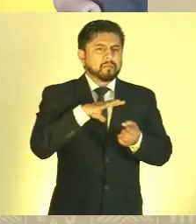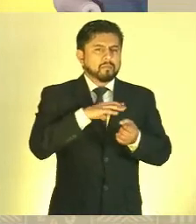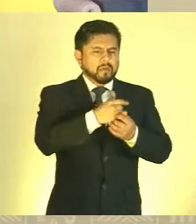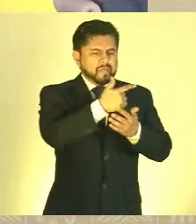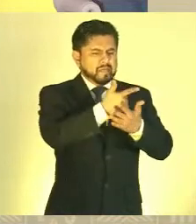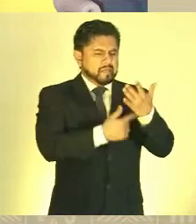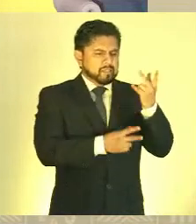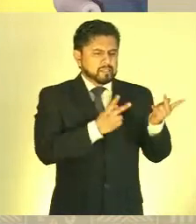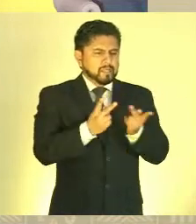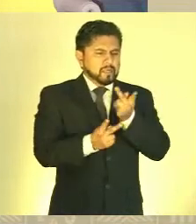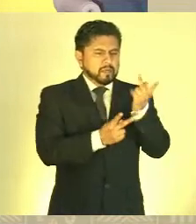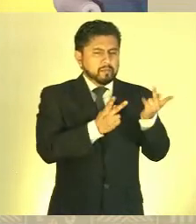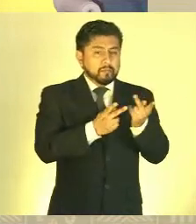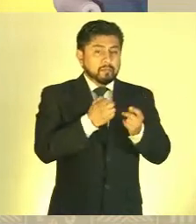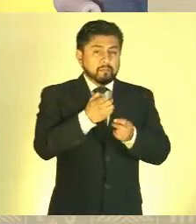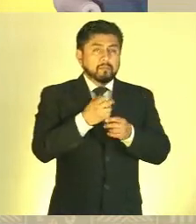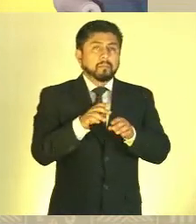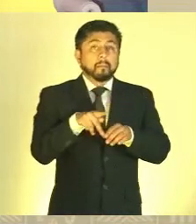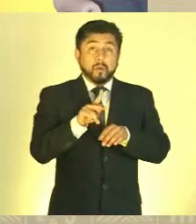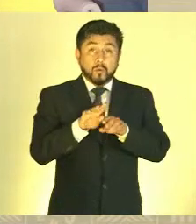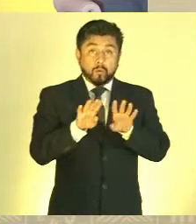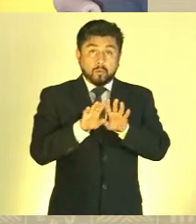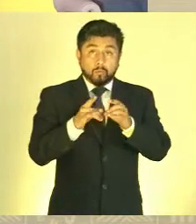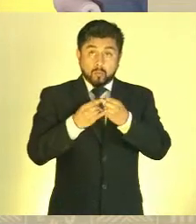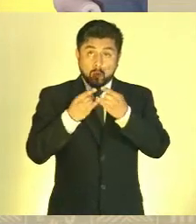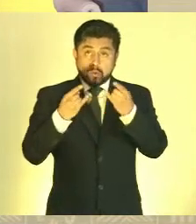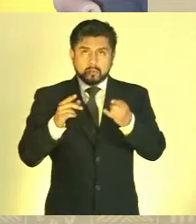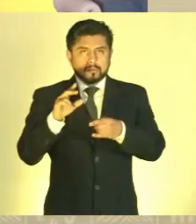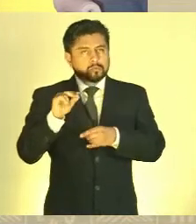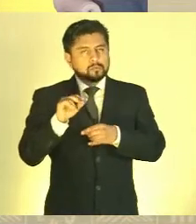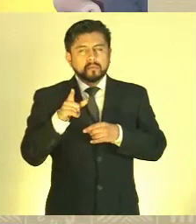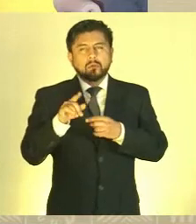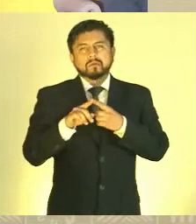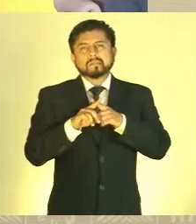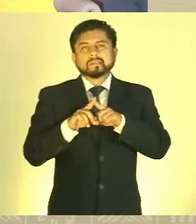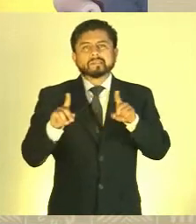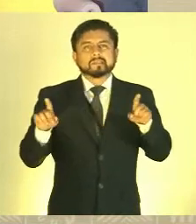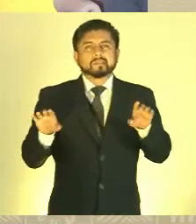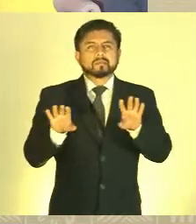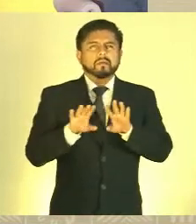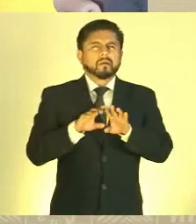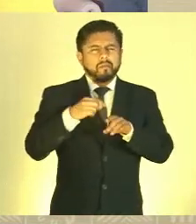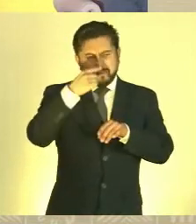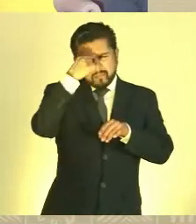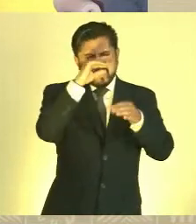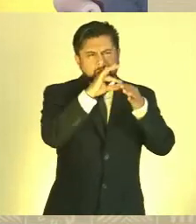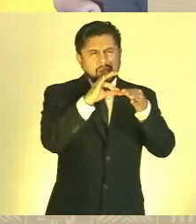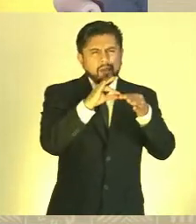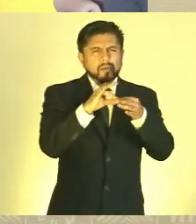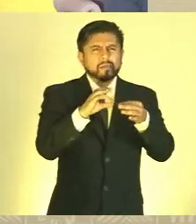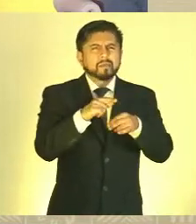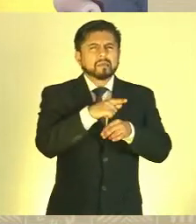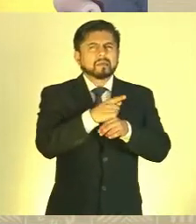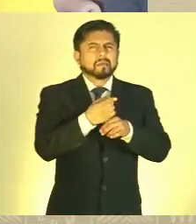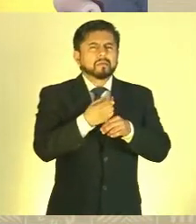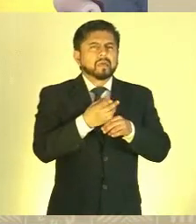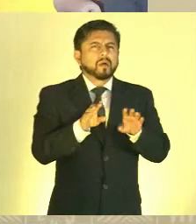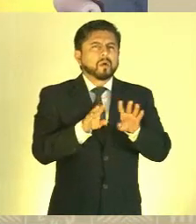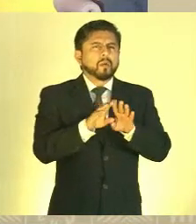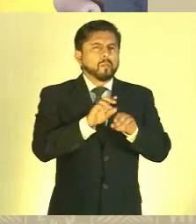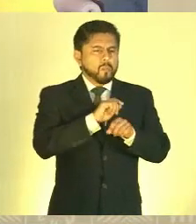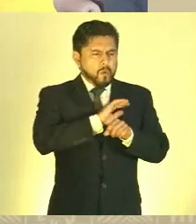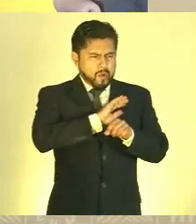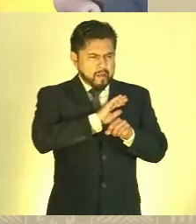está planteando. Claro, no como una novela, sino como un ensayo de la relación estrecha entre la